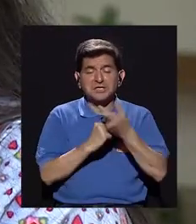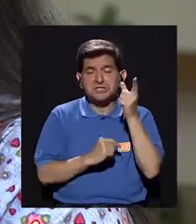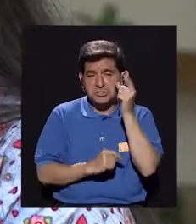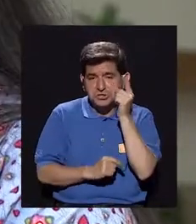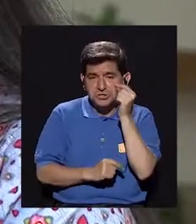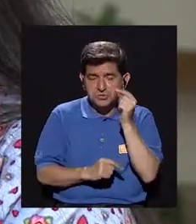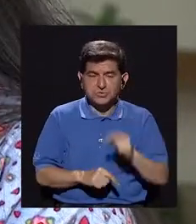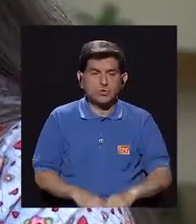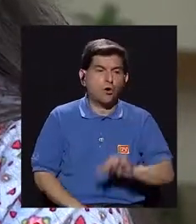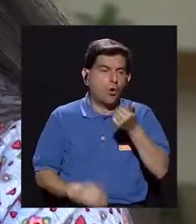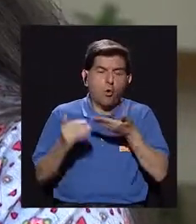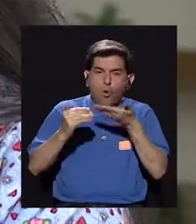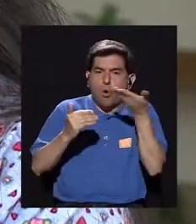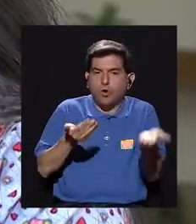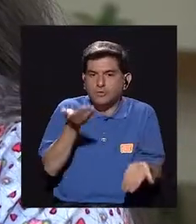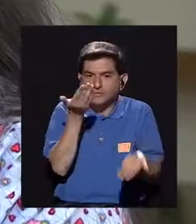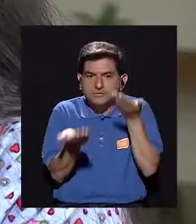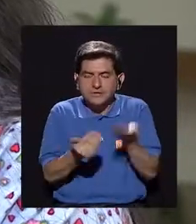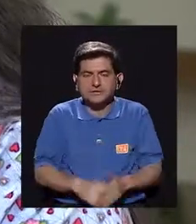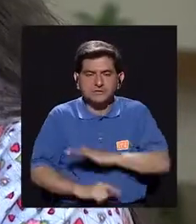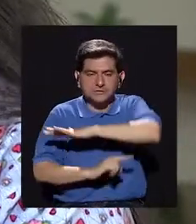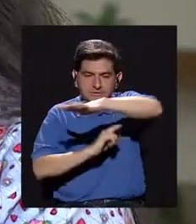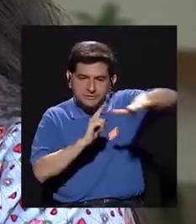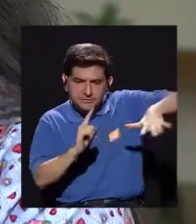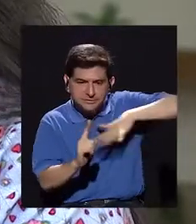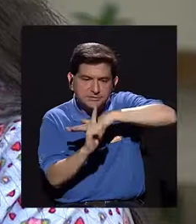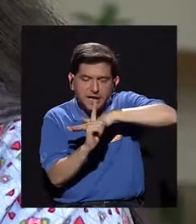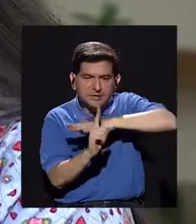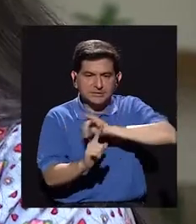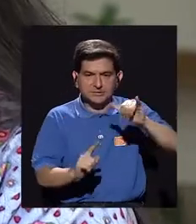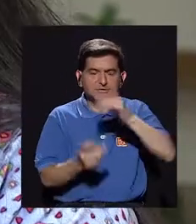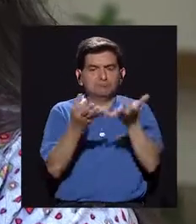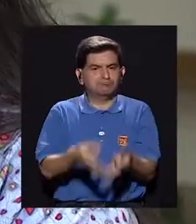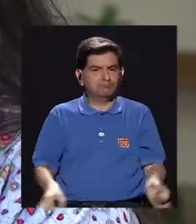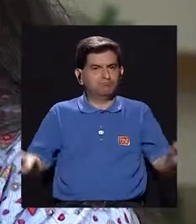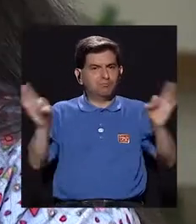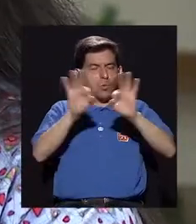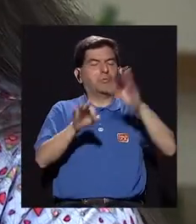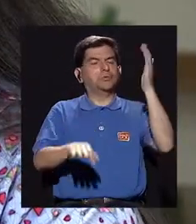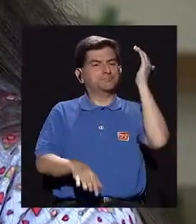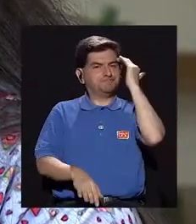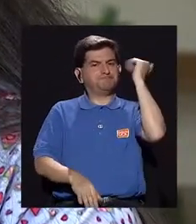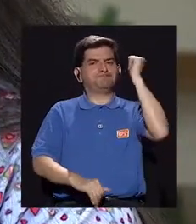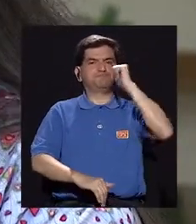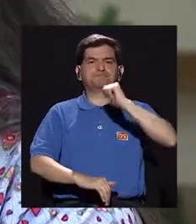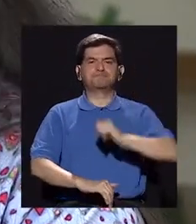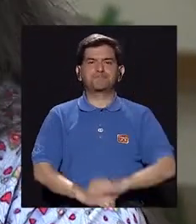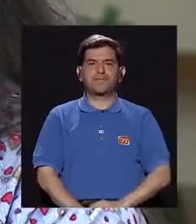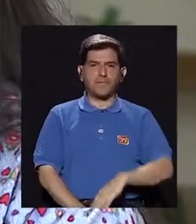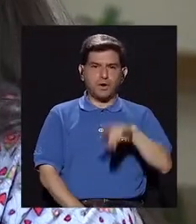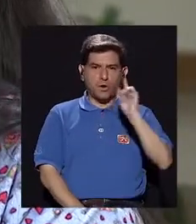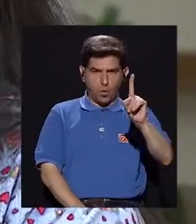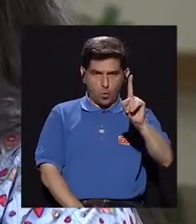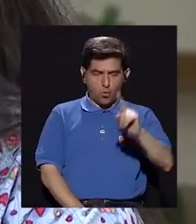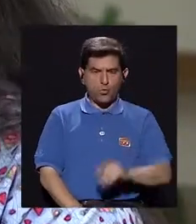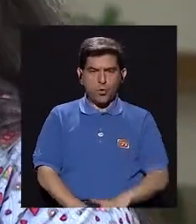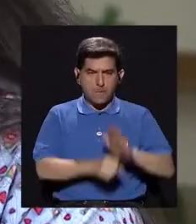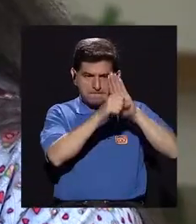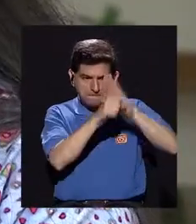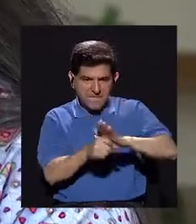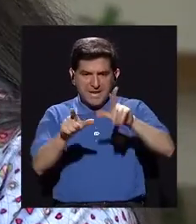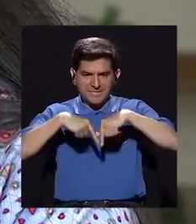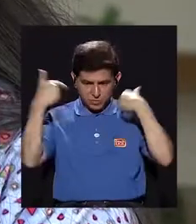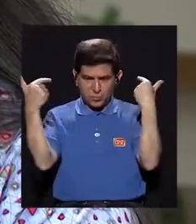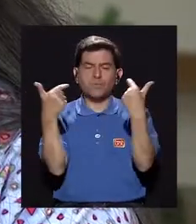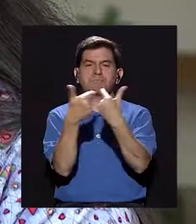curiosidad, sin embargo, hay otros factores que están alrededor que también es importante tener presente. Uno de esos es la presión